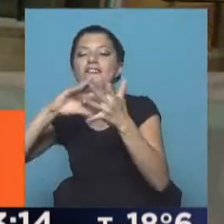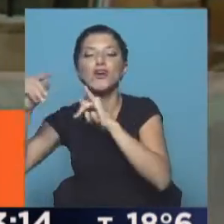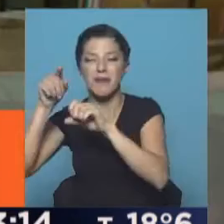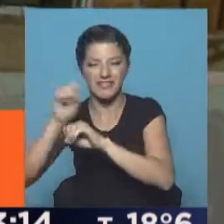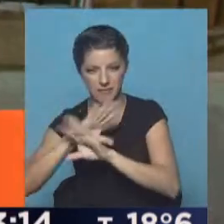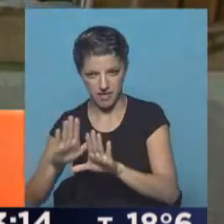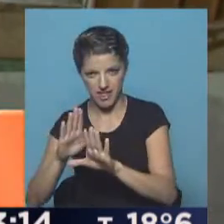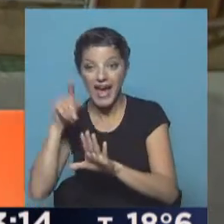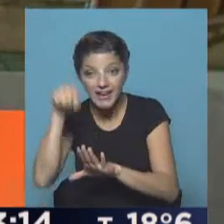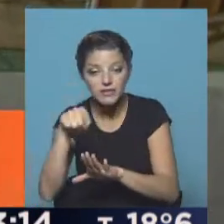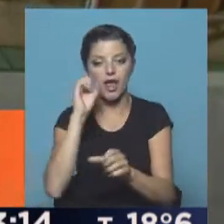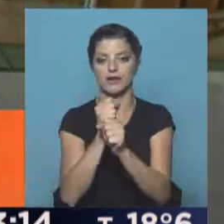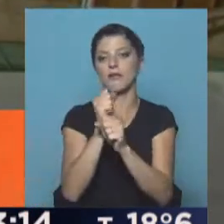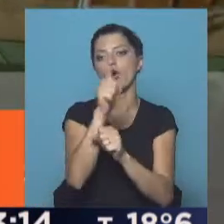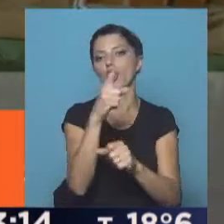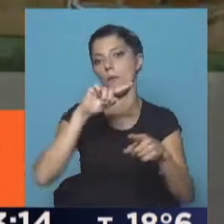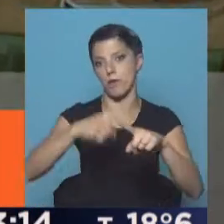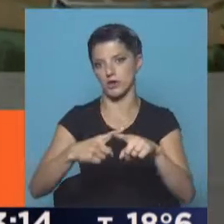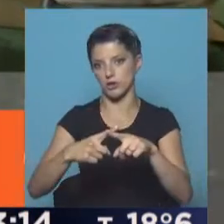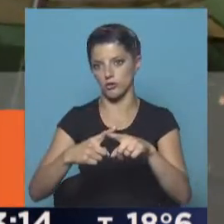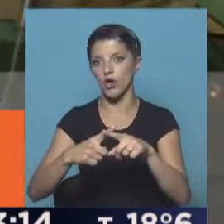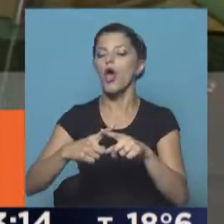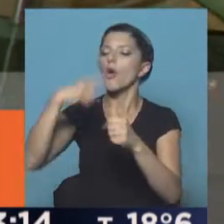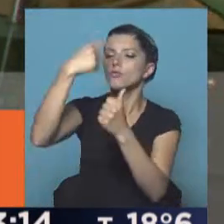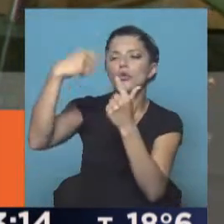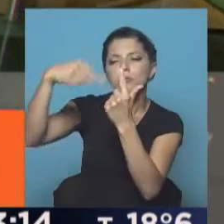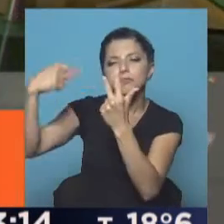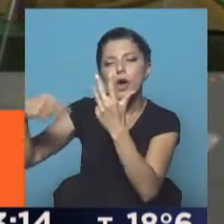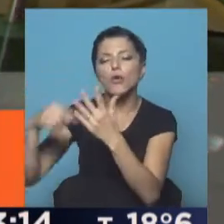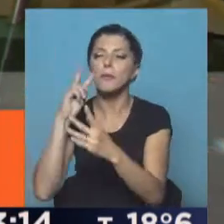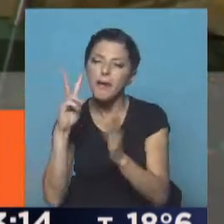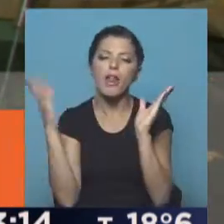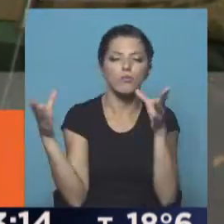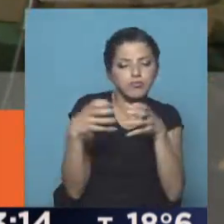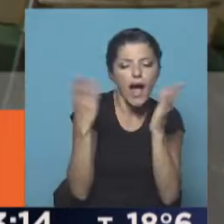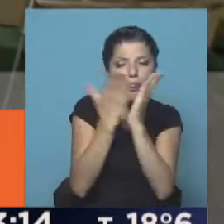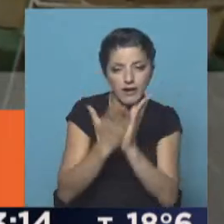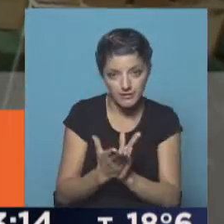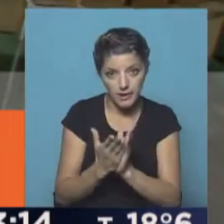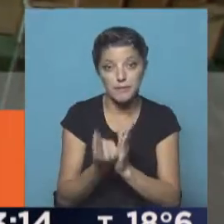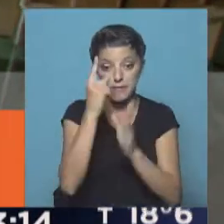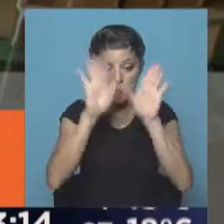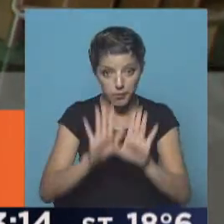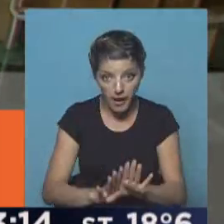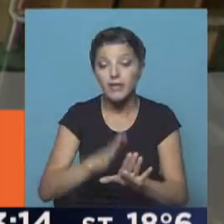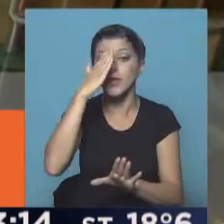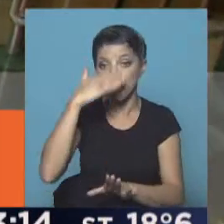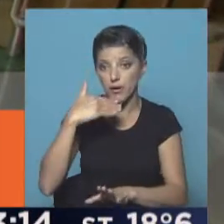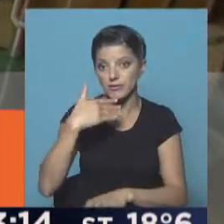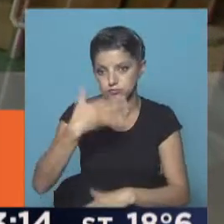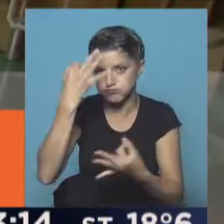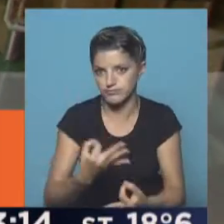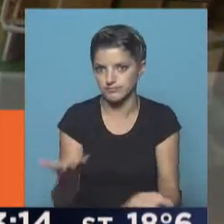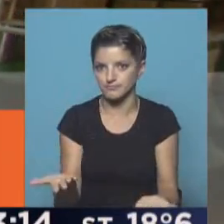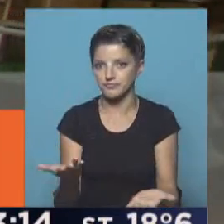¿no? Construir con todo eso una oferta que nos permita ordenar la cancha primero y elegir una buena opción después. Desde ya